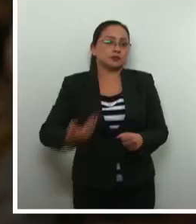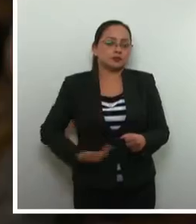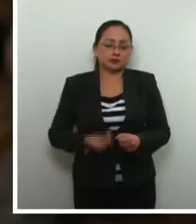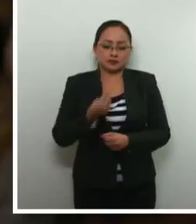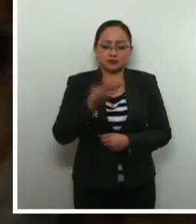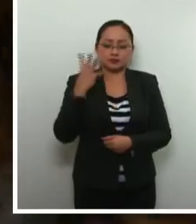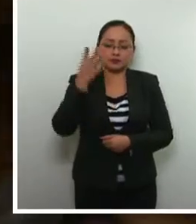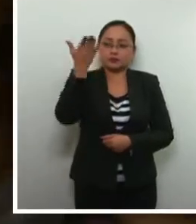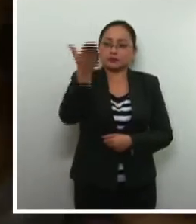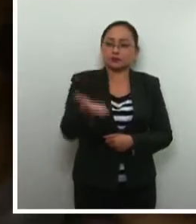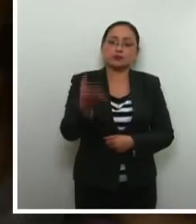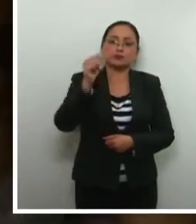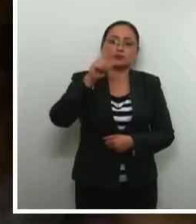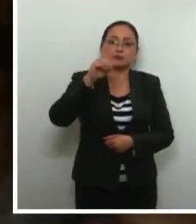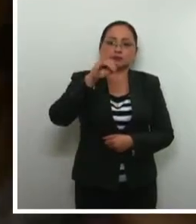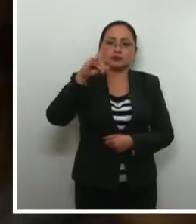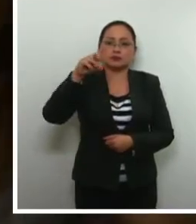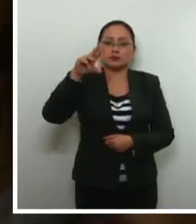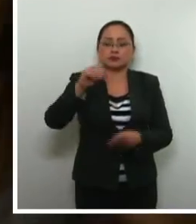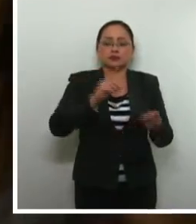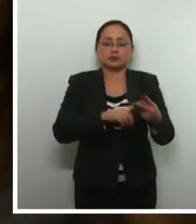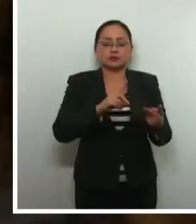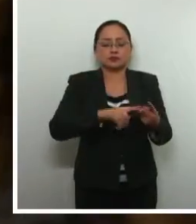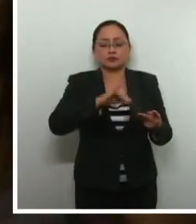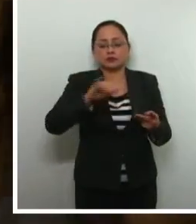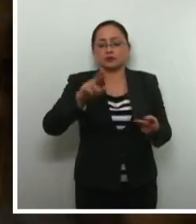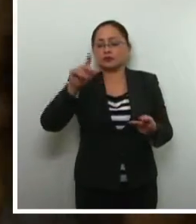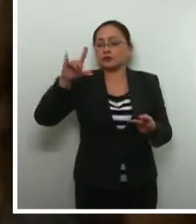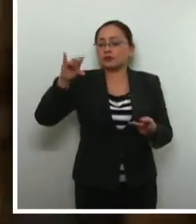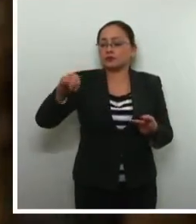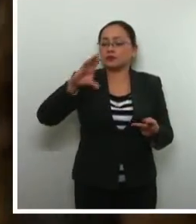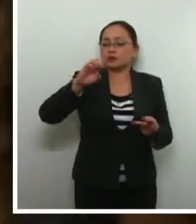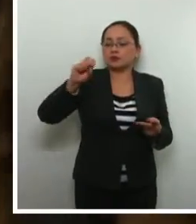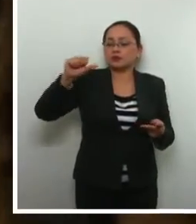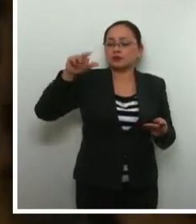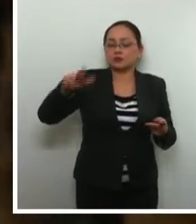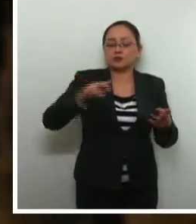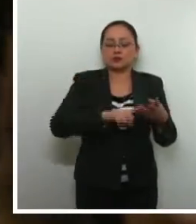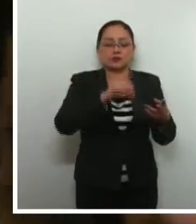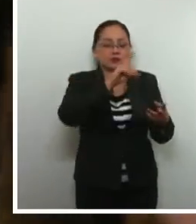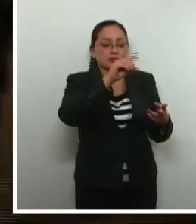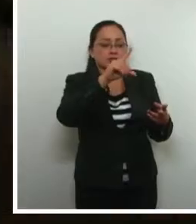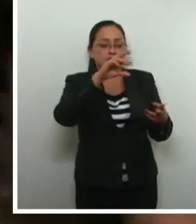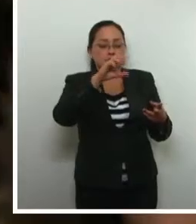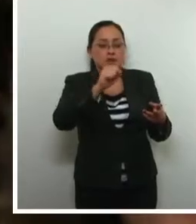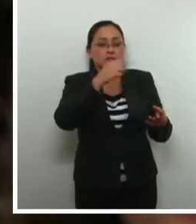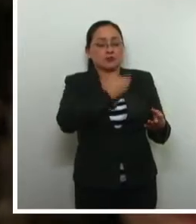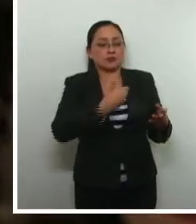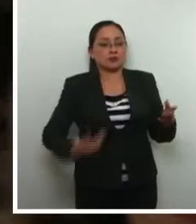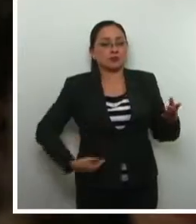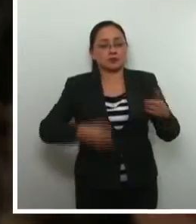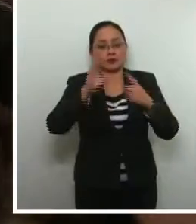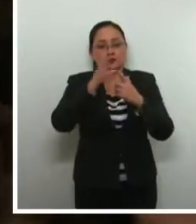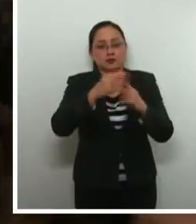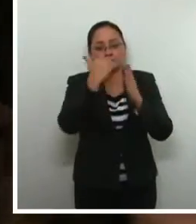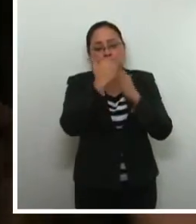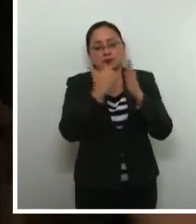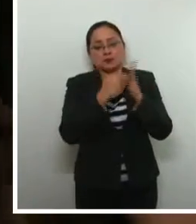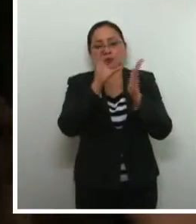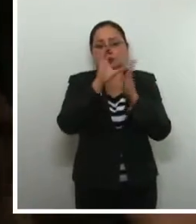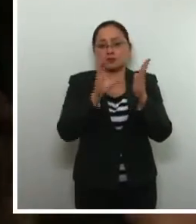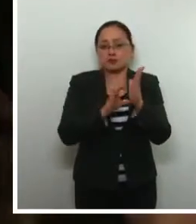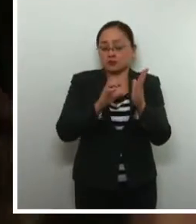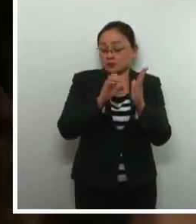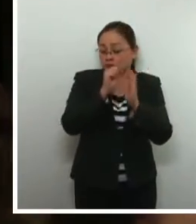está desde luego Alejandro Encina, está desde luego Julio César, está desde luego Dolores, que han sido presidentes de la comisión,